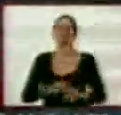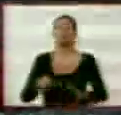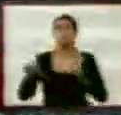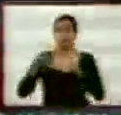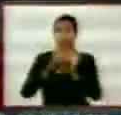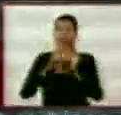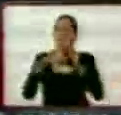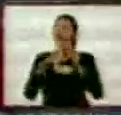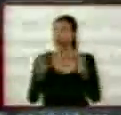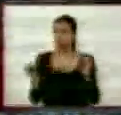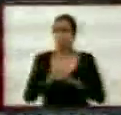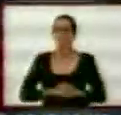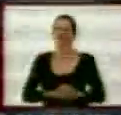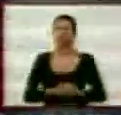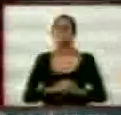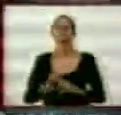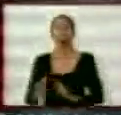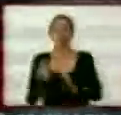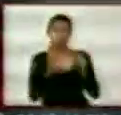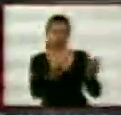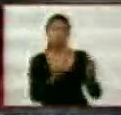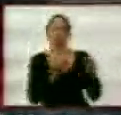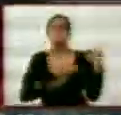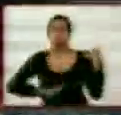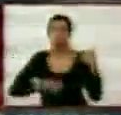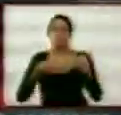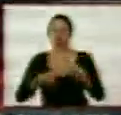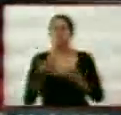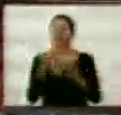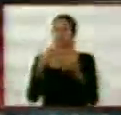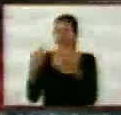leyes. Queda en posesión de su cargo. Muchas gracias.